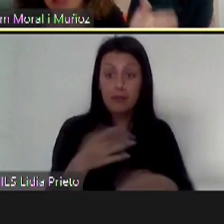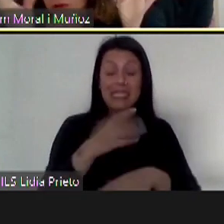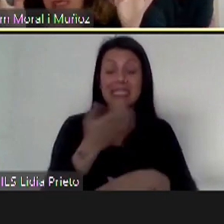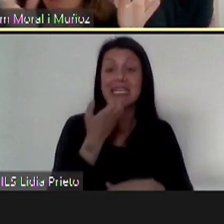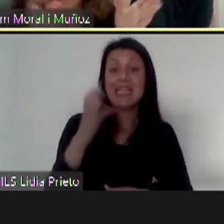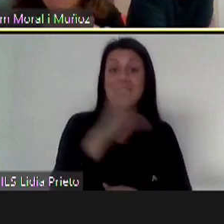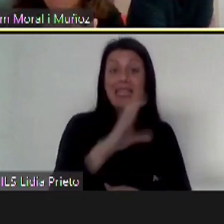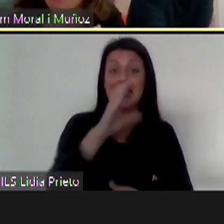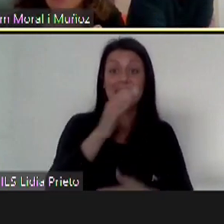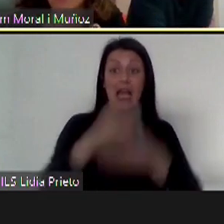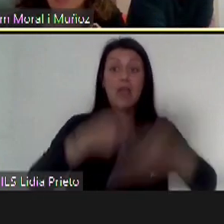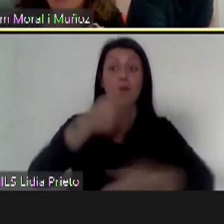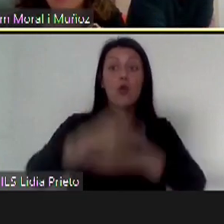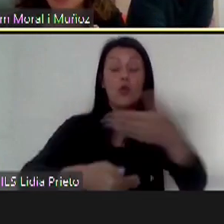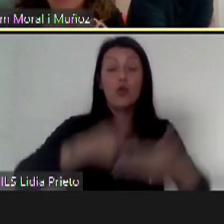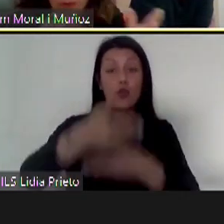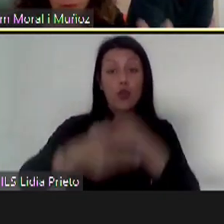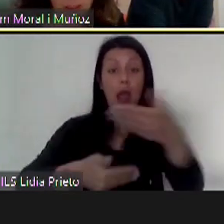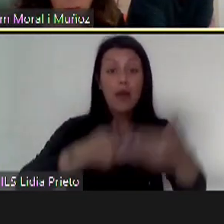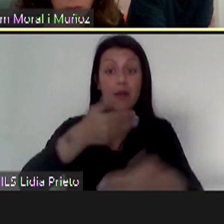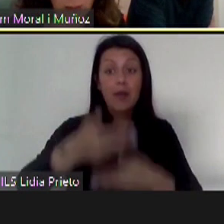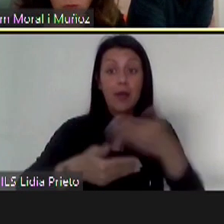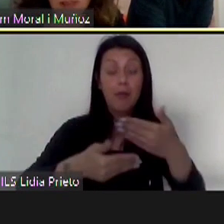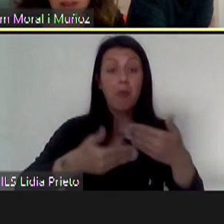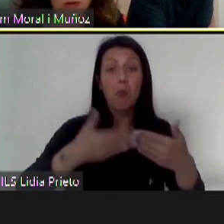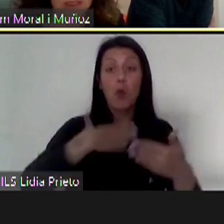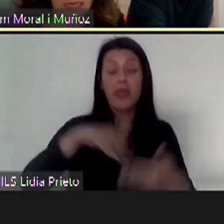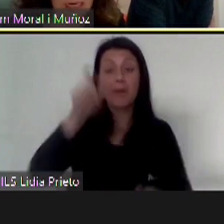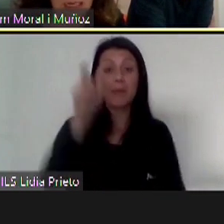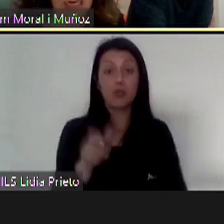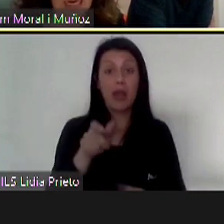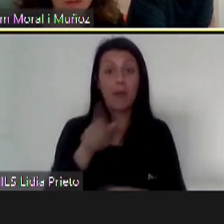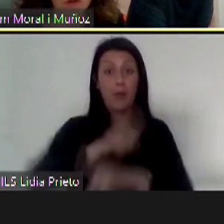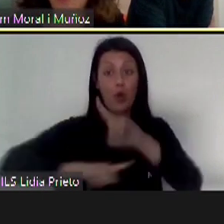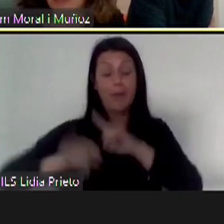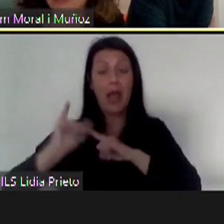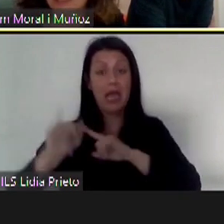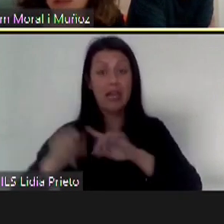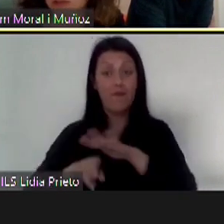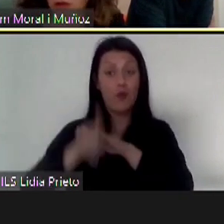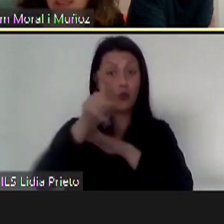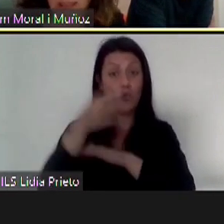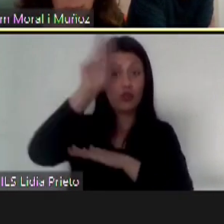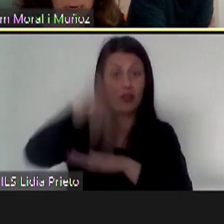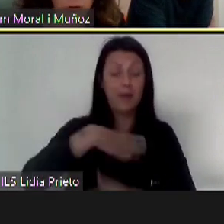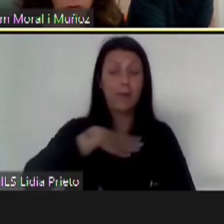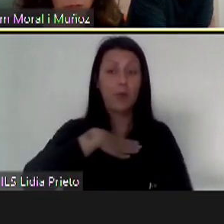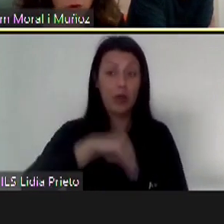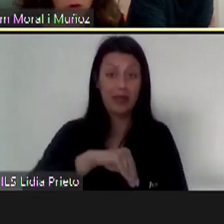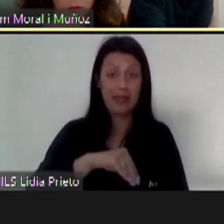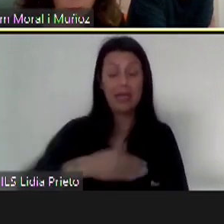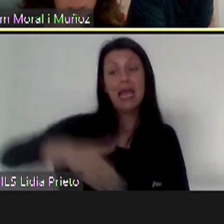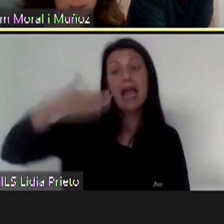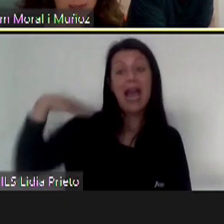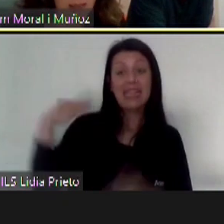evolucionaba, pues podía tener una posible evolución. Estamos hablando de un momento en el que, cómo se atendía a estas personas, era